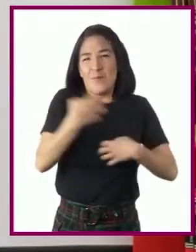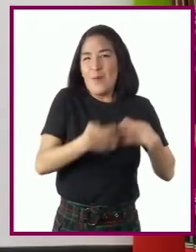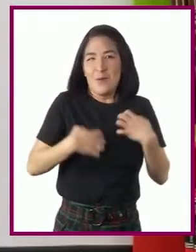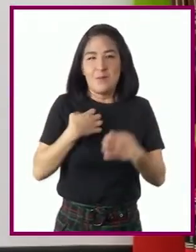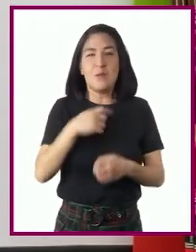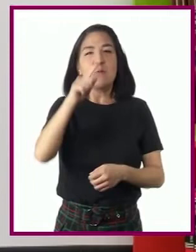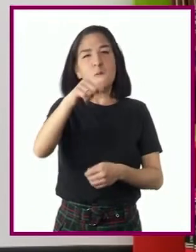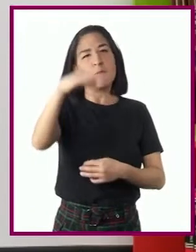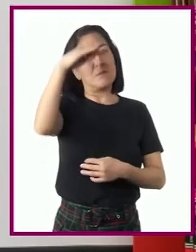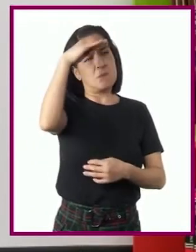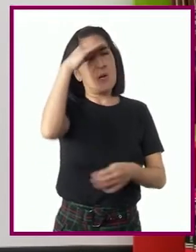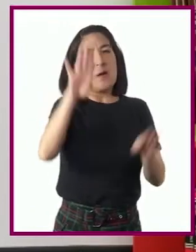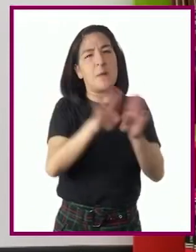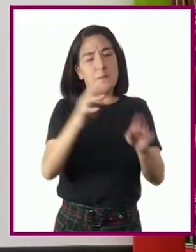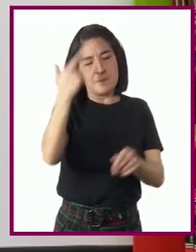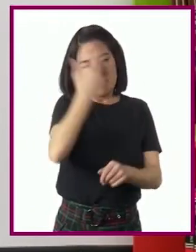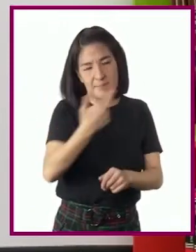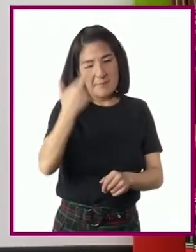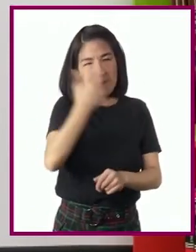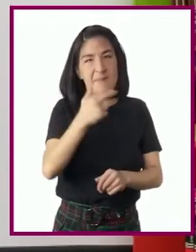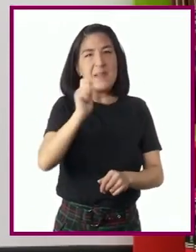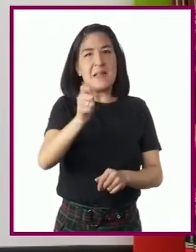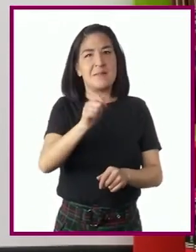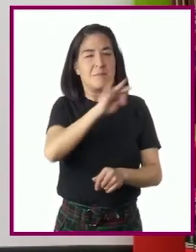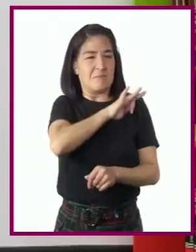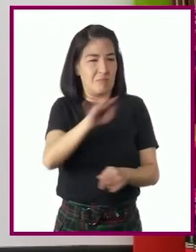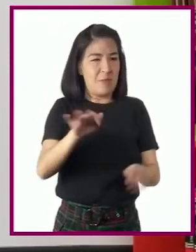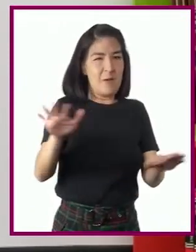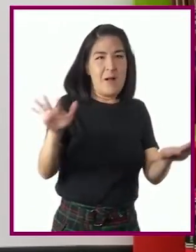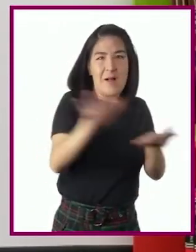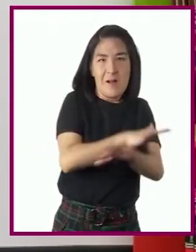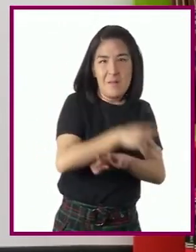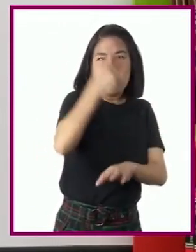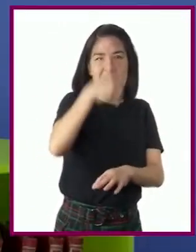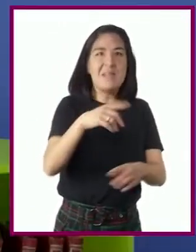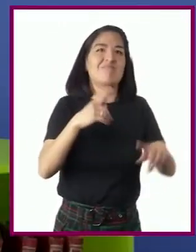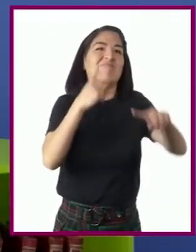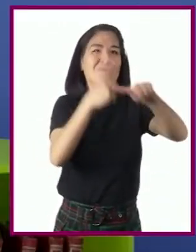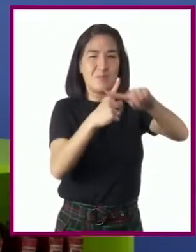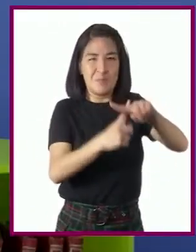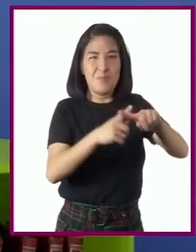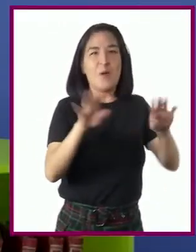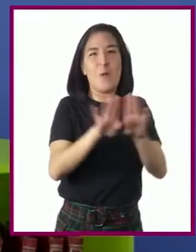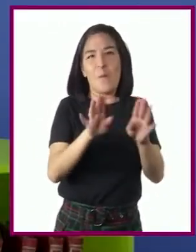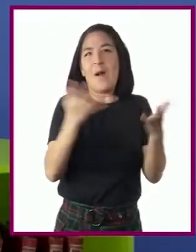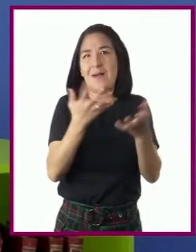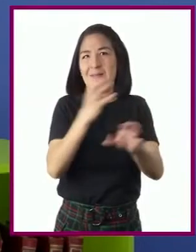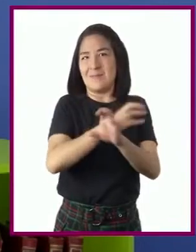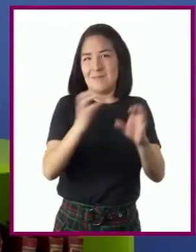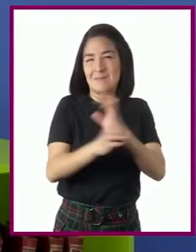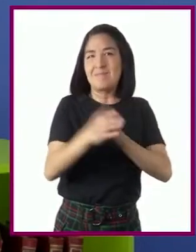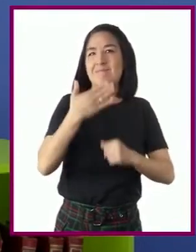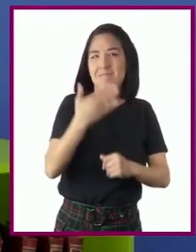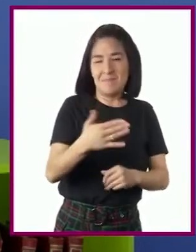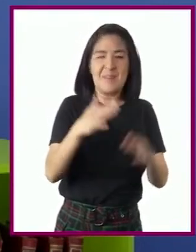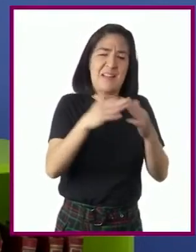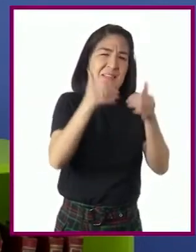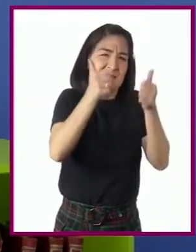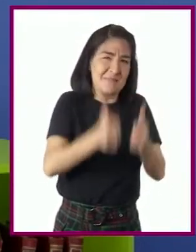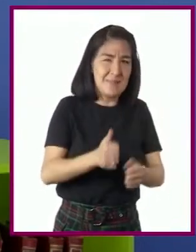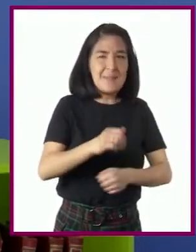algo que pueda hacer para cambiar lo que sucede o cómo me siento y hacerlo. Recuperar la experiencia